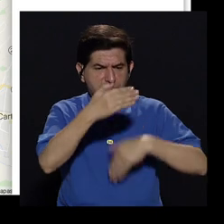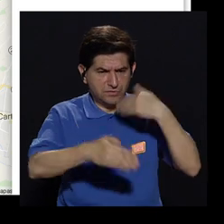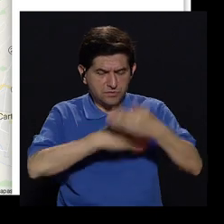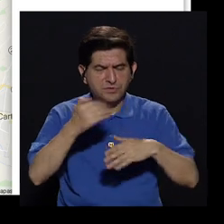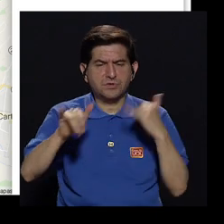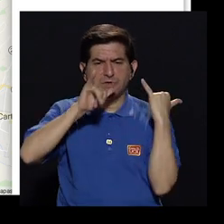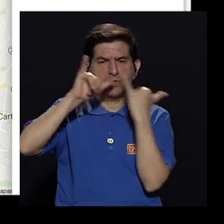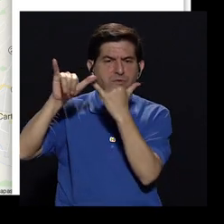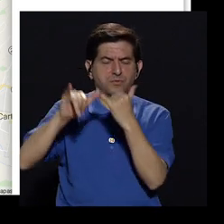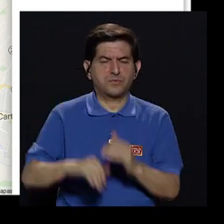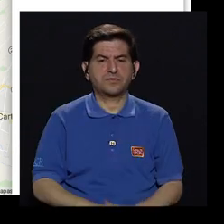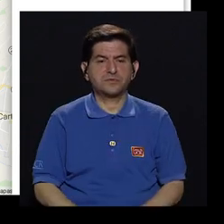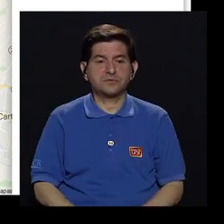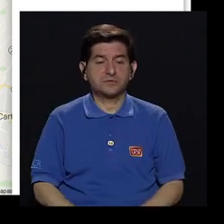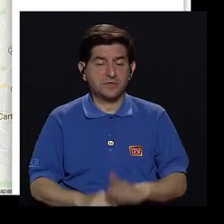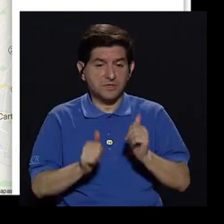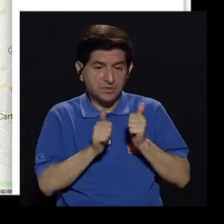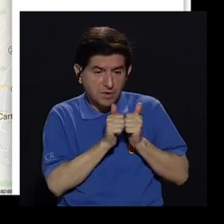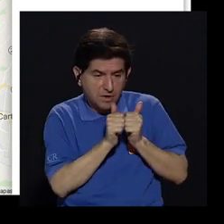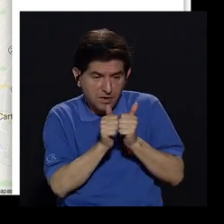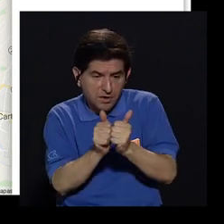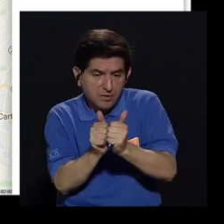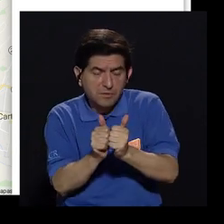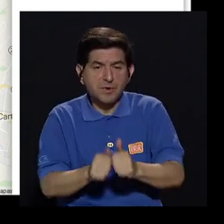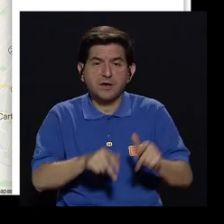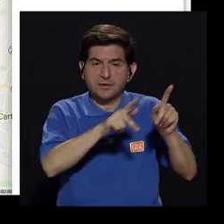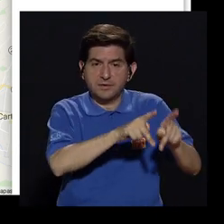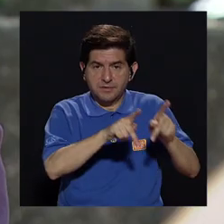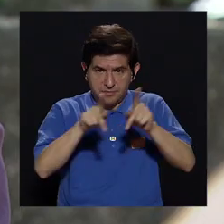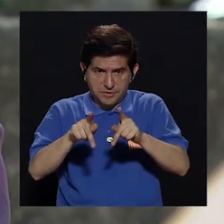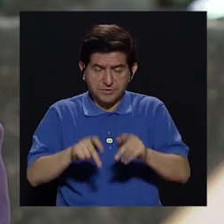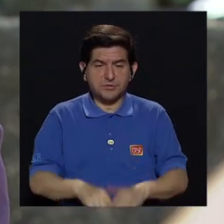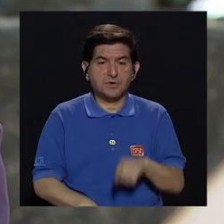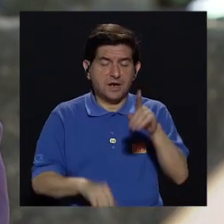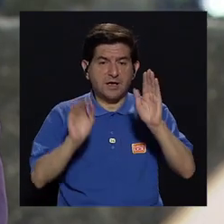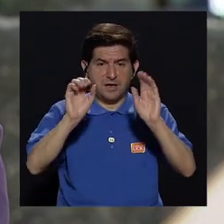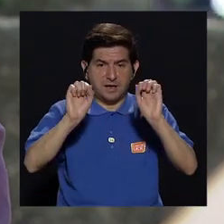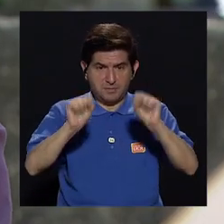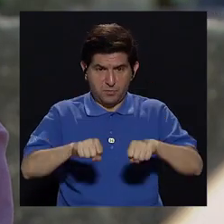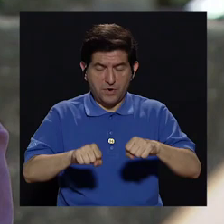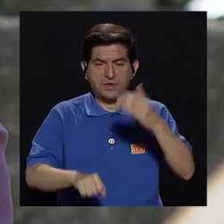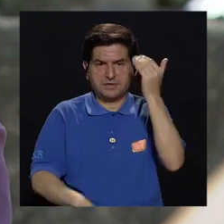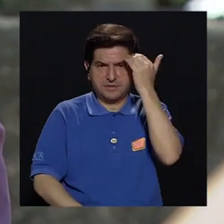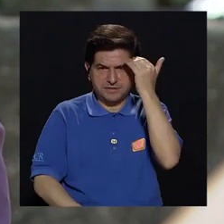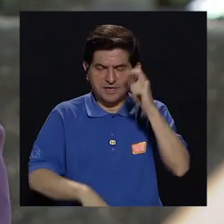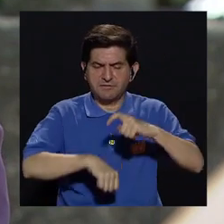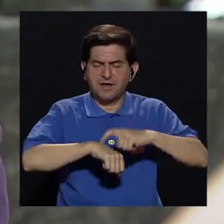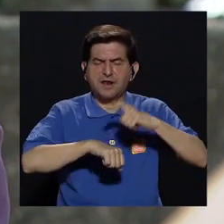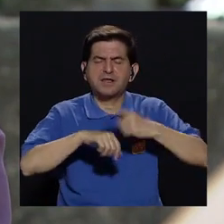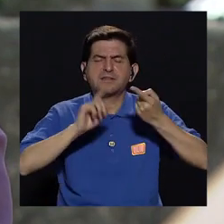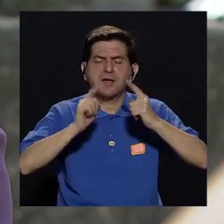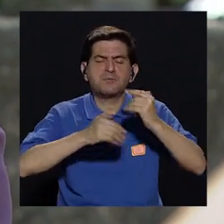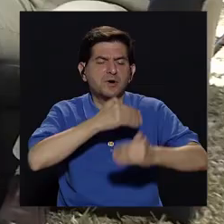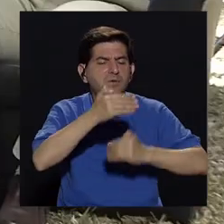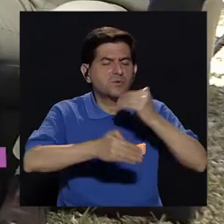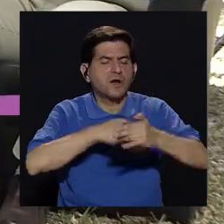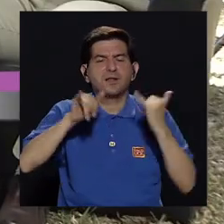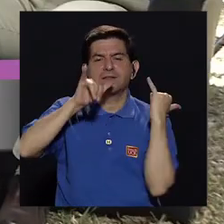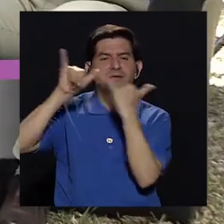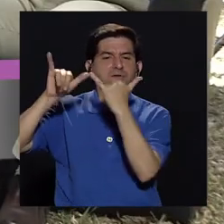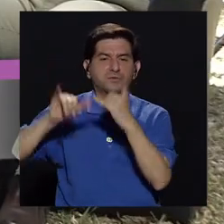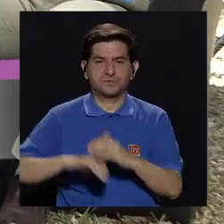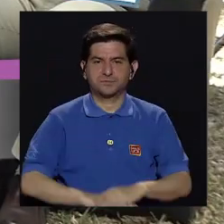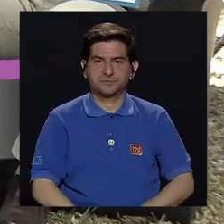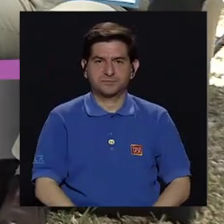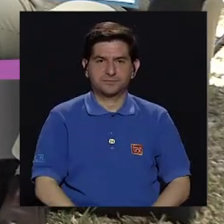denuncia, donde se le da un acompañamiento al ciudadano y él puede saber en qué etapa está su